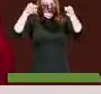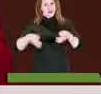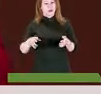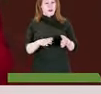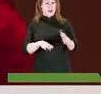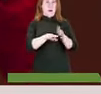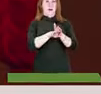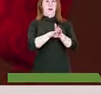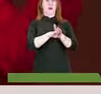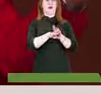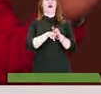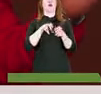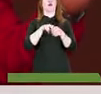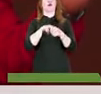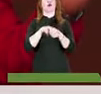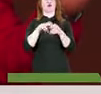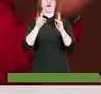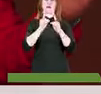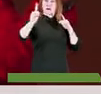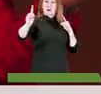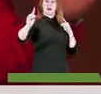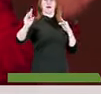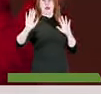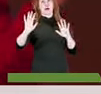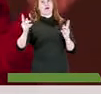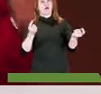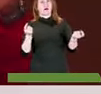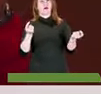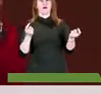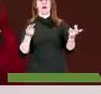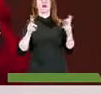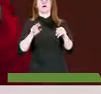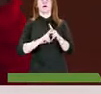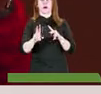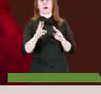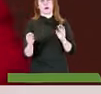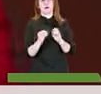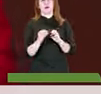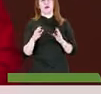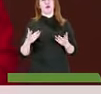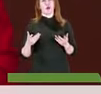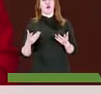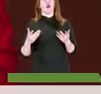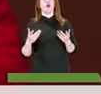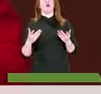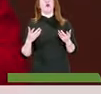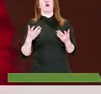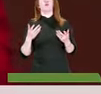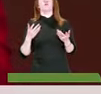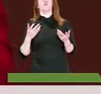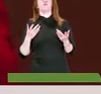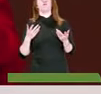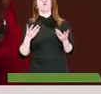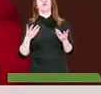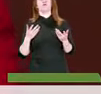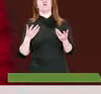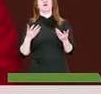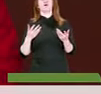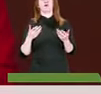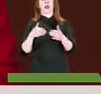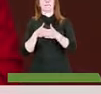que los buses estén distanciados homogéneamente y que ganemos velocidad cuando quitamos los